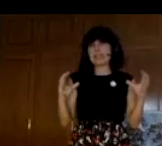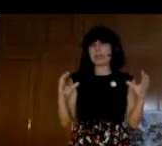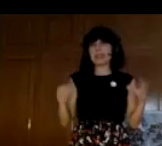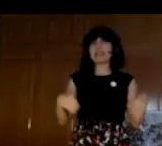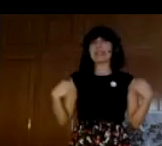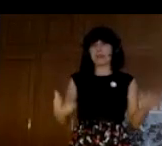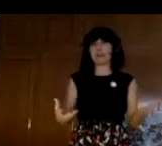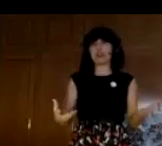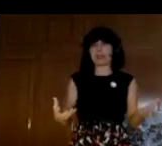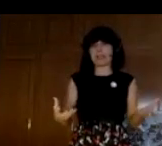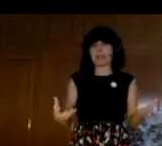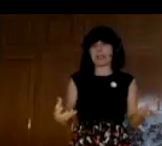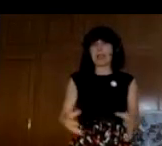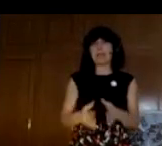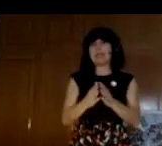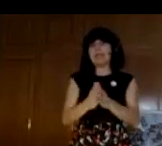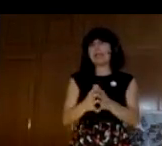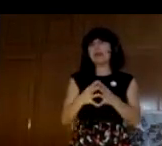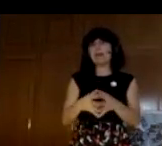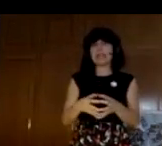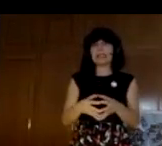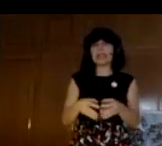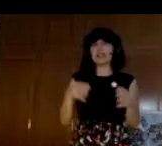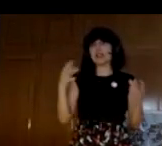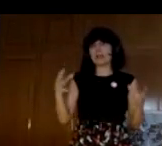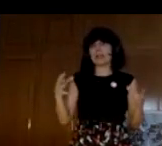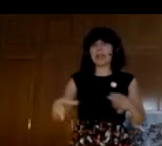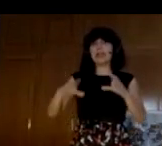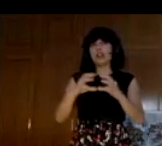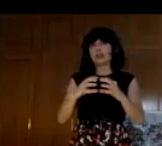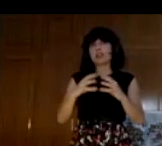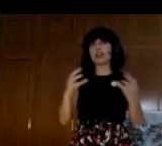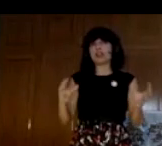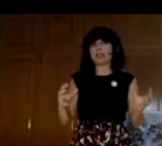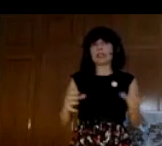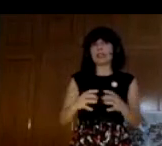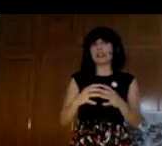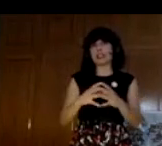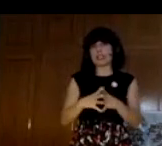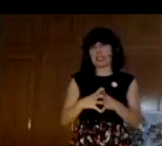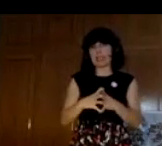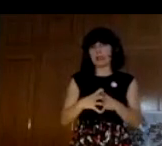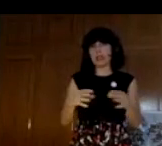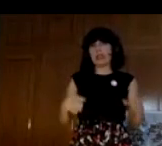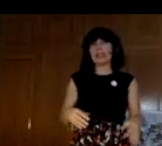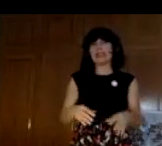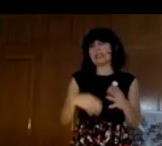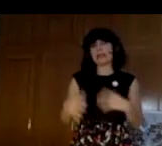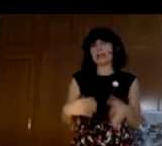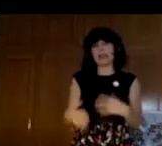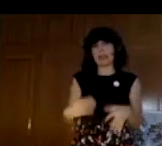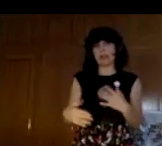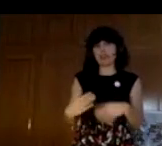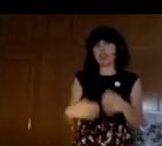esas herramientas generamos los mensajes. Mañana mi compañera Sally os explicará cómo se hacen los mensajes y los escenarios que